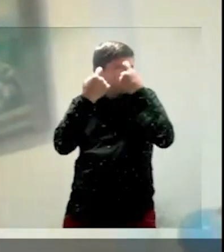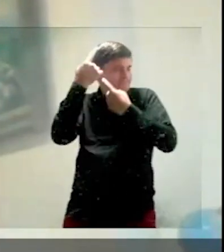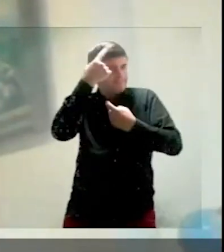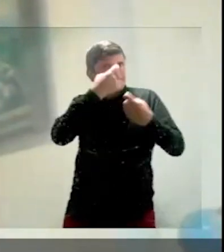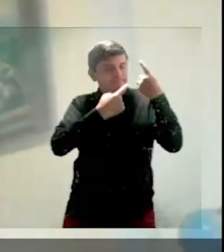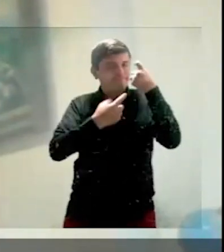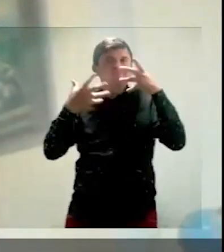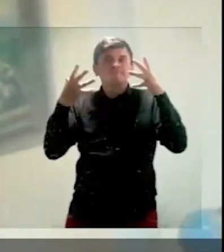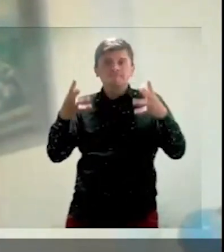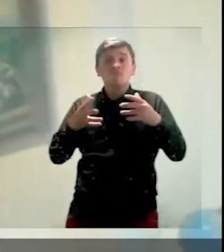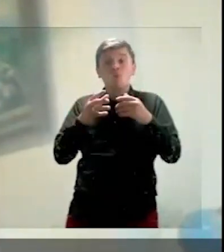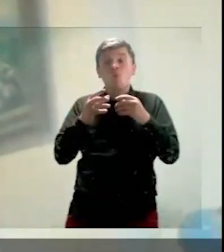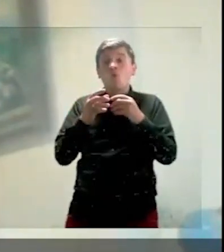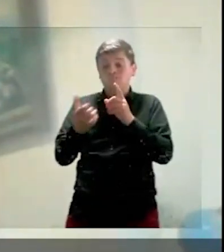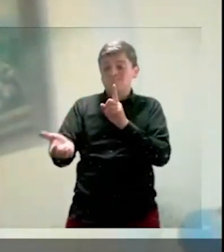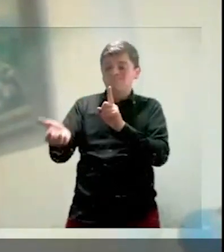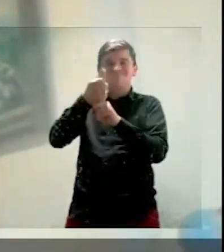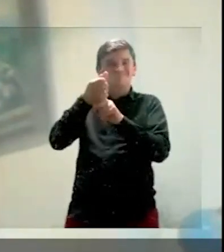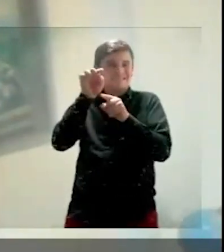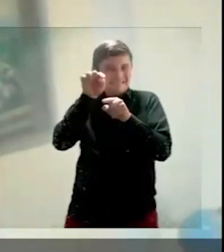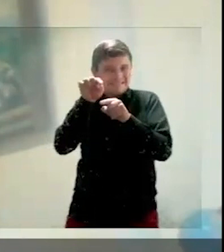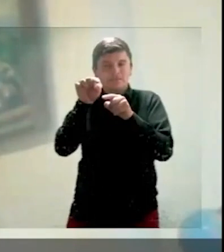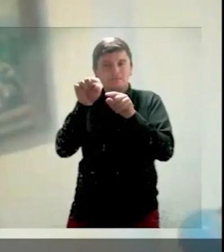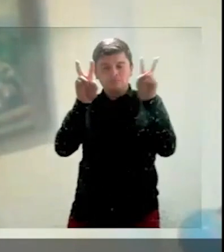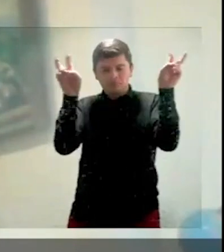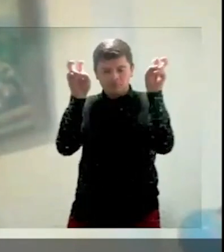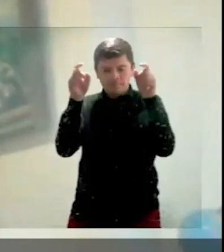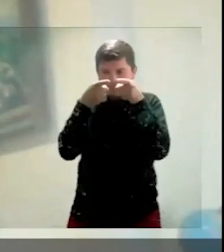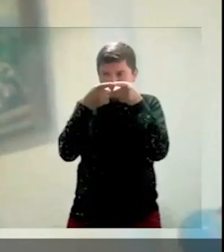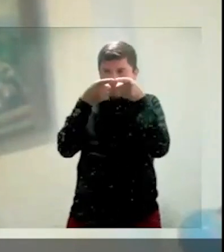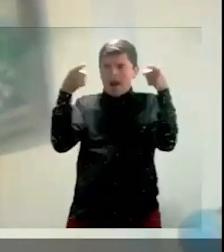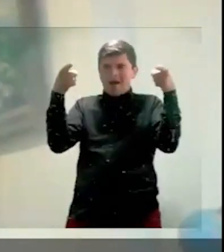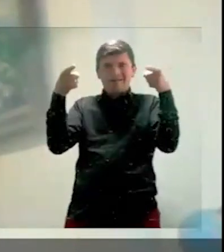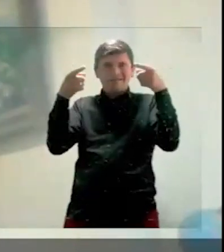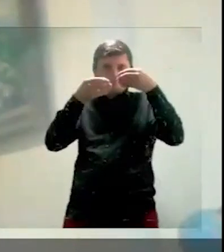para lograr esta expansión de derechos